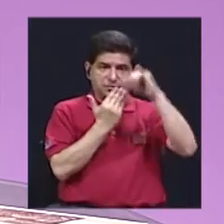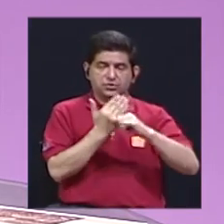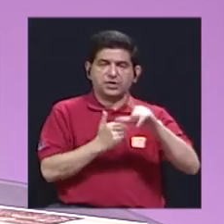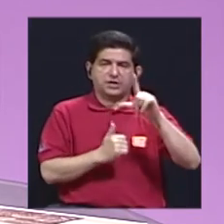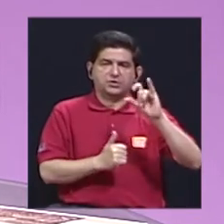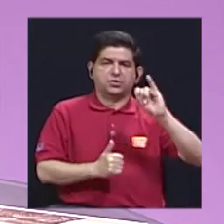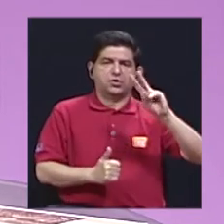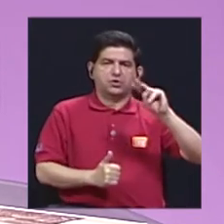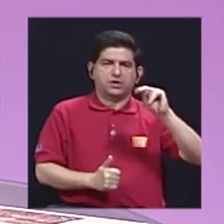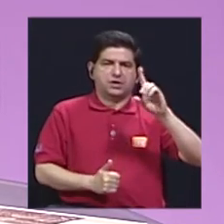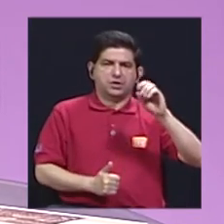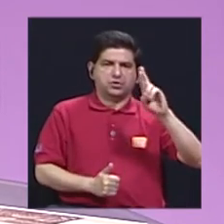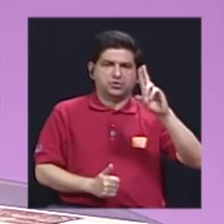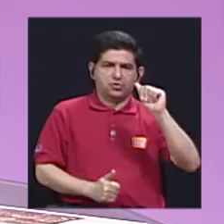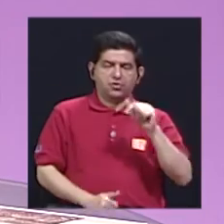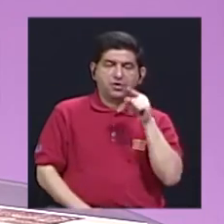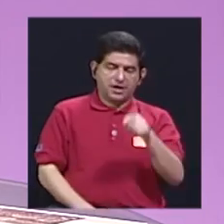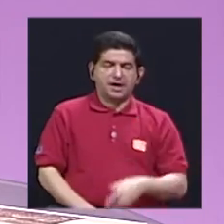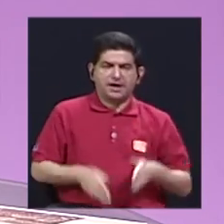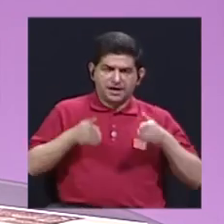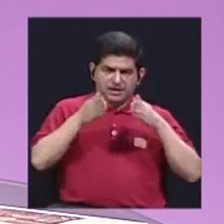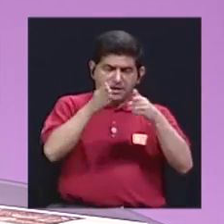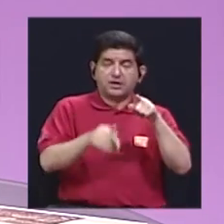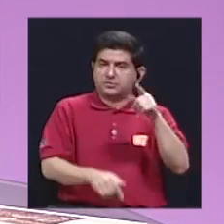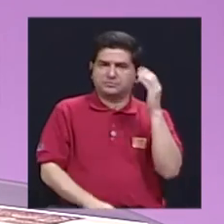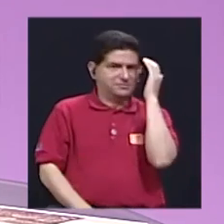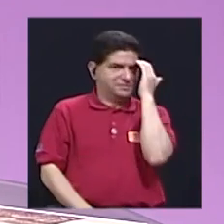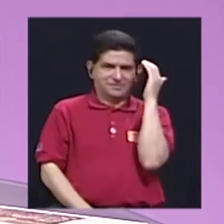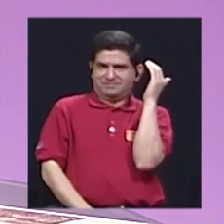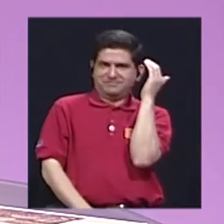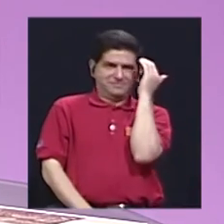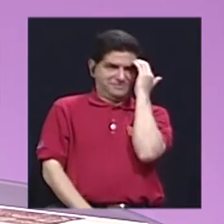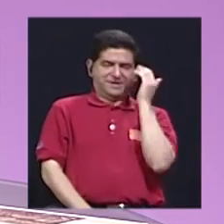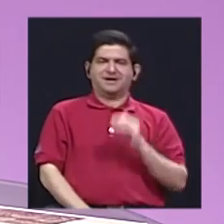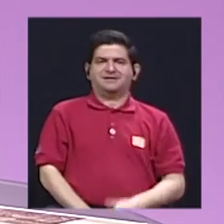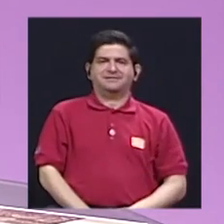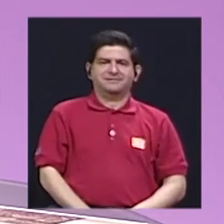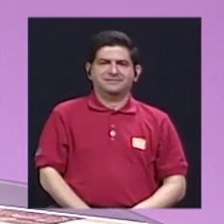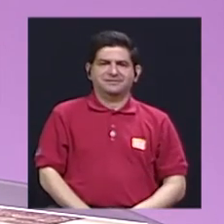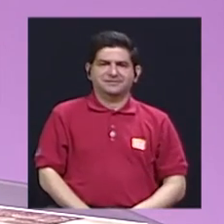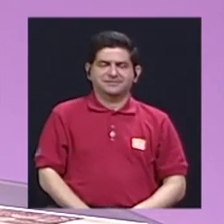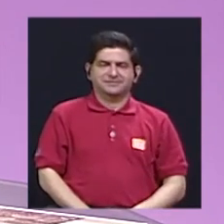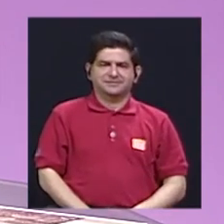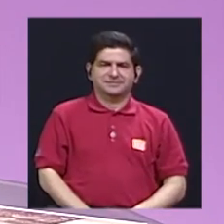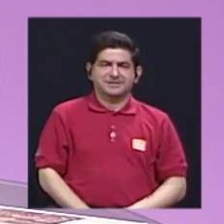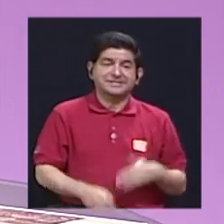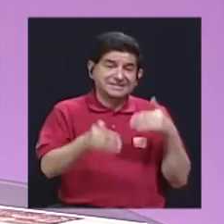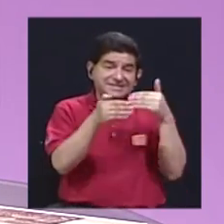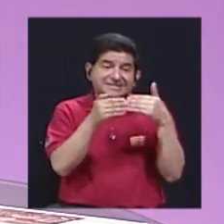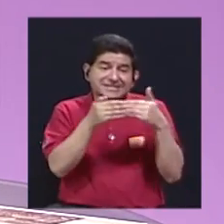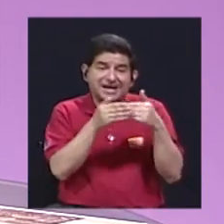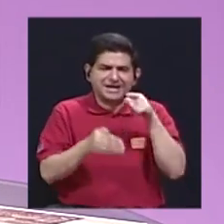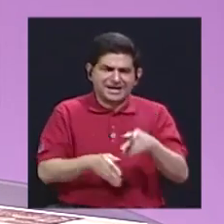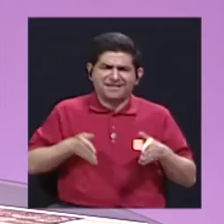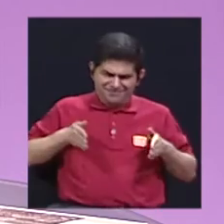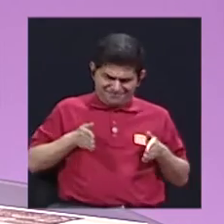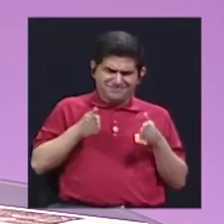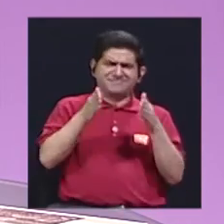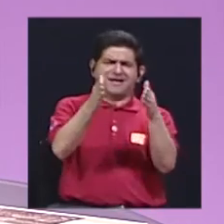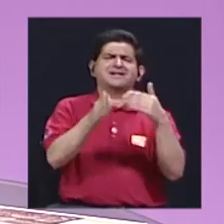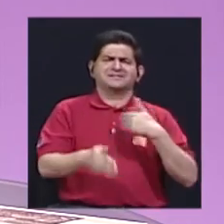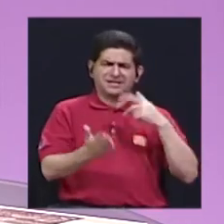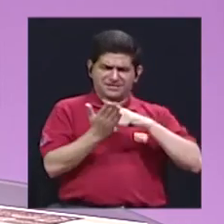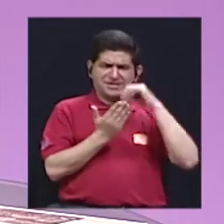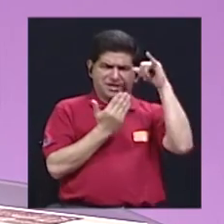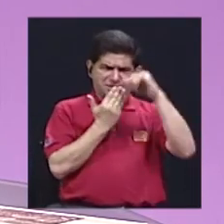indoor cuando pasas tú eres de radial no te imaginas que cerca de hacer radial hay